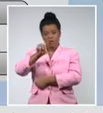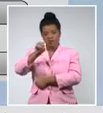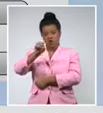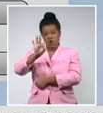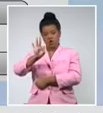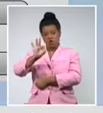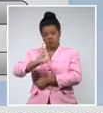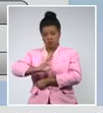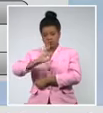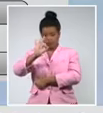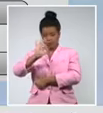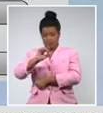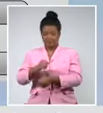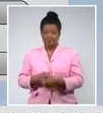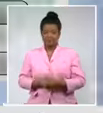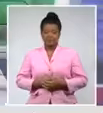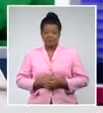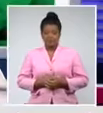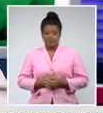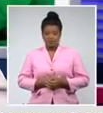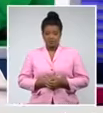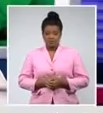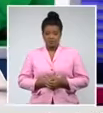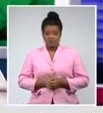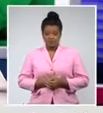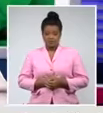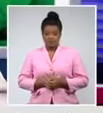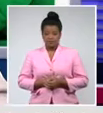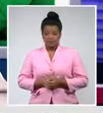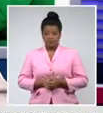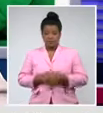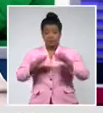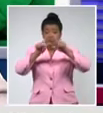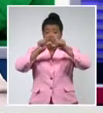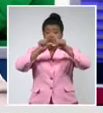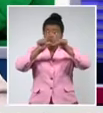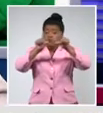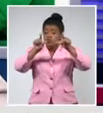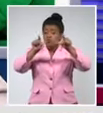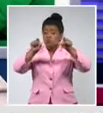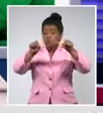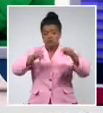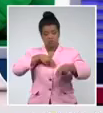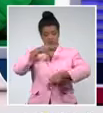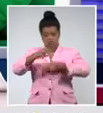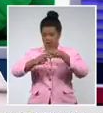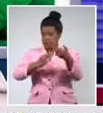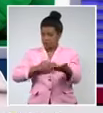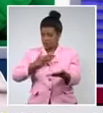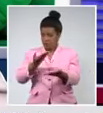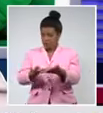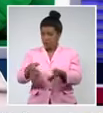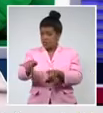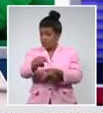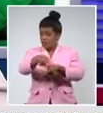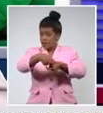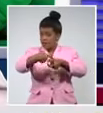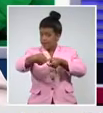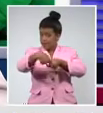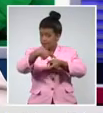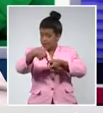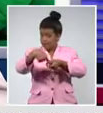2,08%. De todas las provincias se procesaron muestras del municipio especial Isla de la